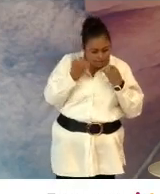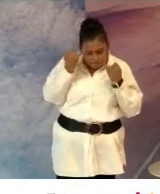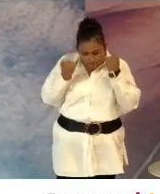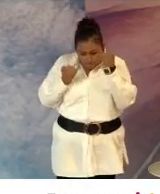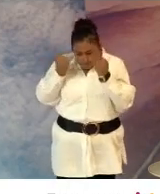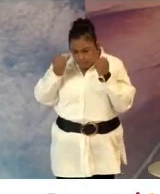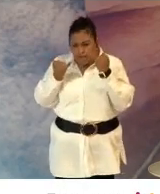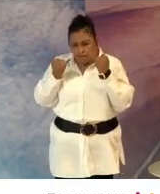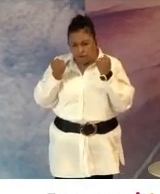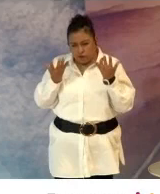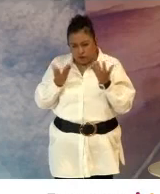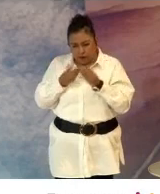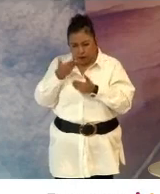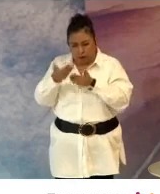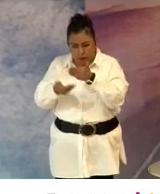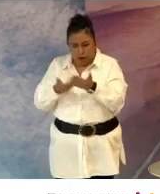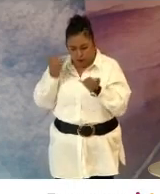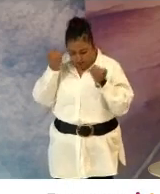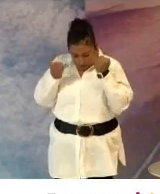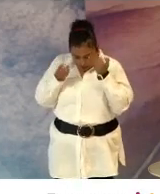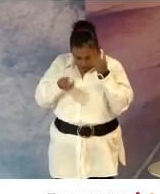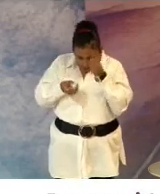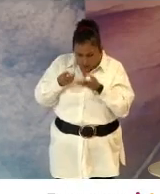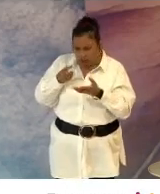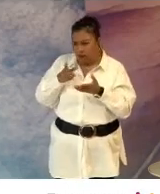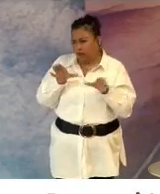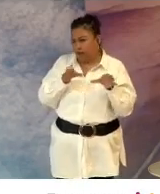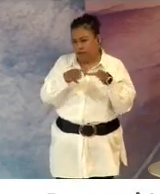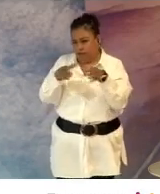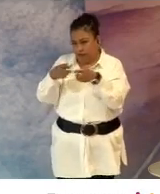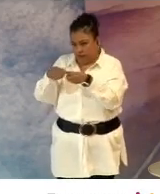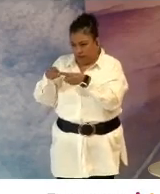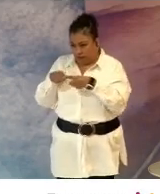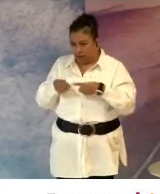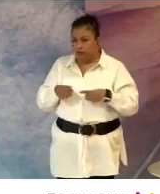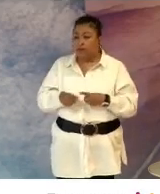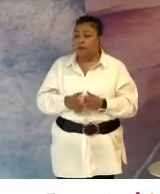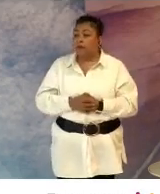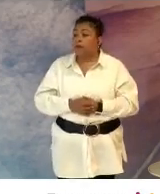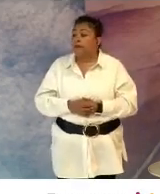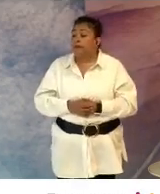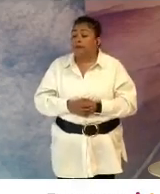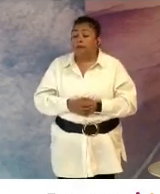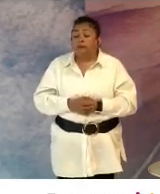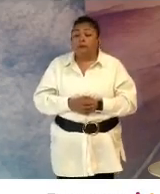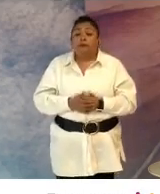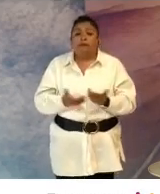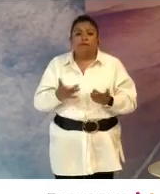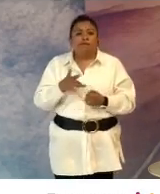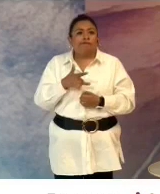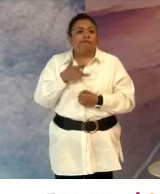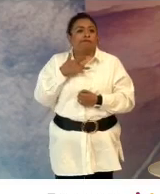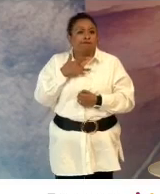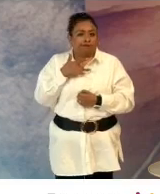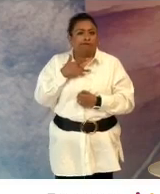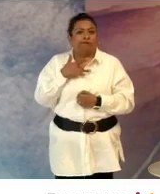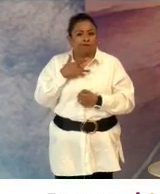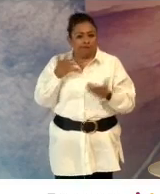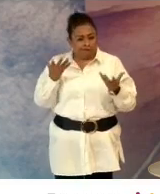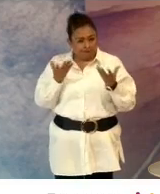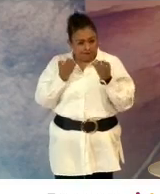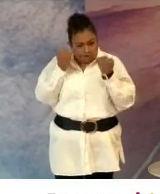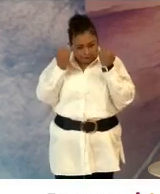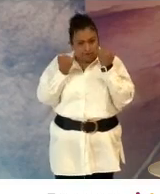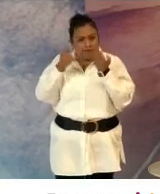a procesos de co-creación en algunos sectores. Cómo sentimos y